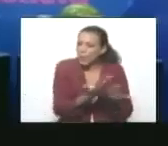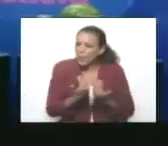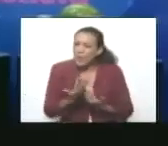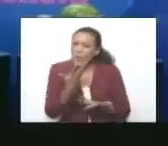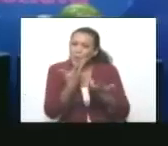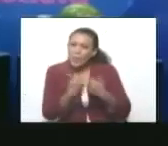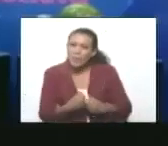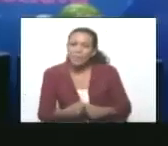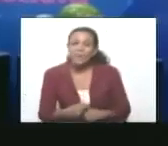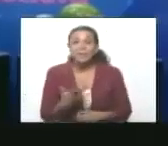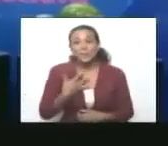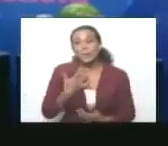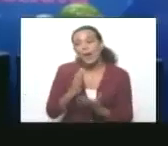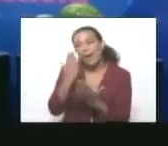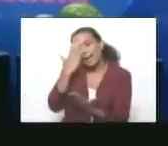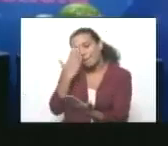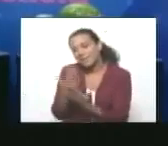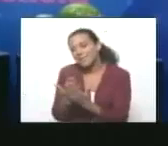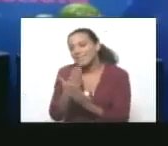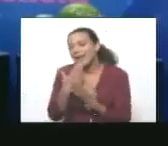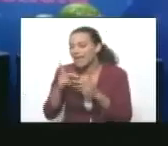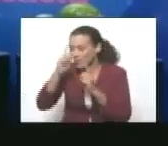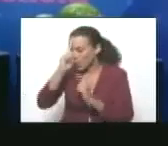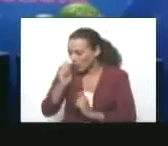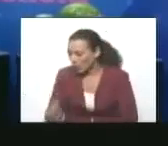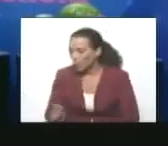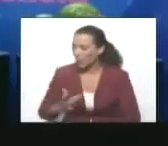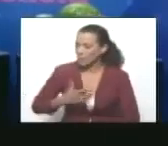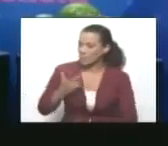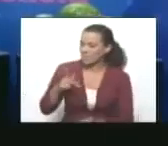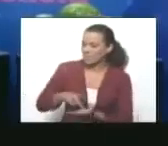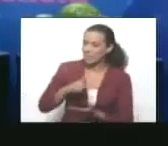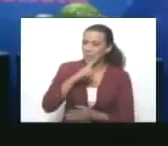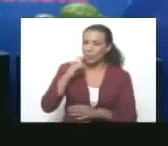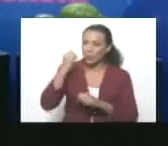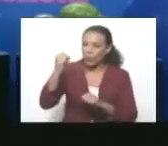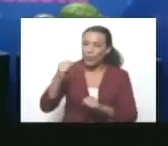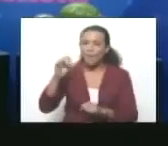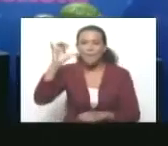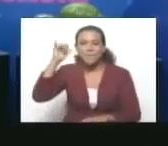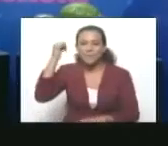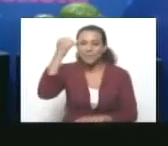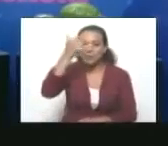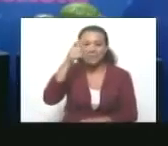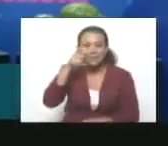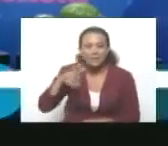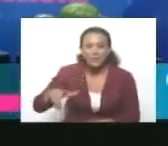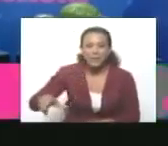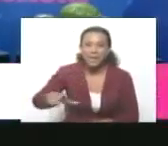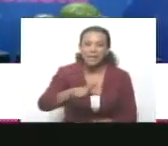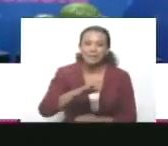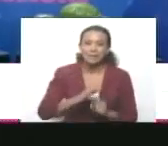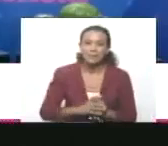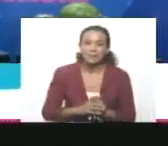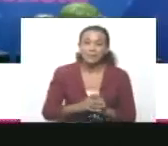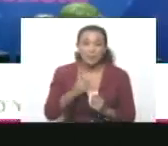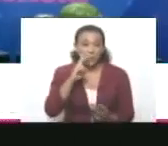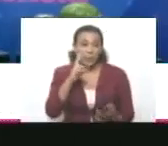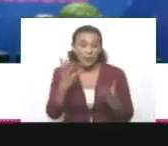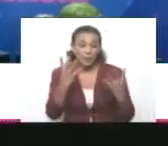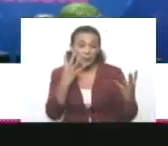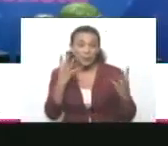mi comandante. Bueno, para mí un honor estar acá en nombre, pues, del pueblo de Yaracuy. Muy contento porque acabamos de venir de un